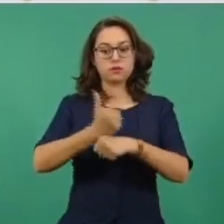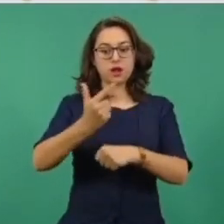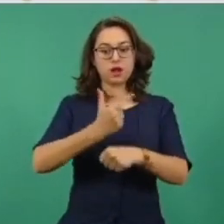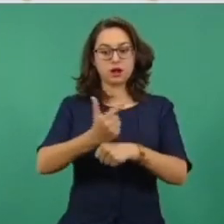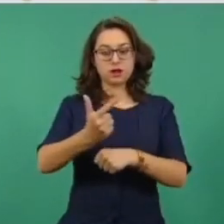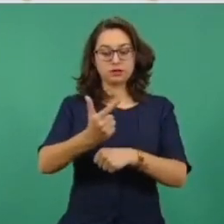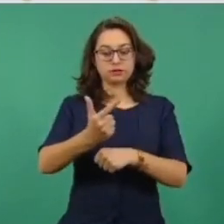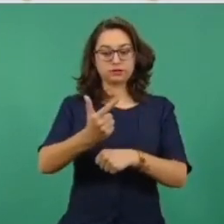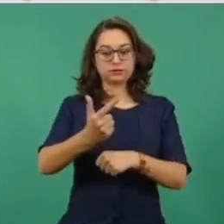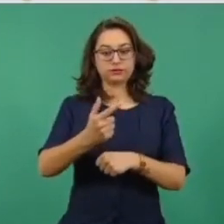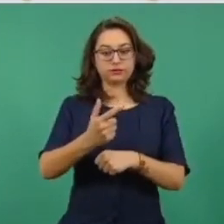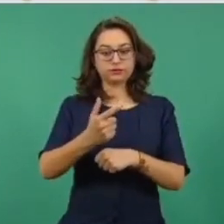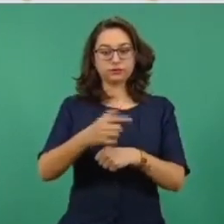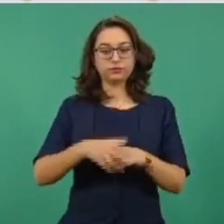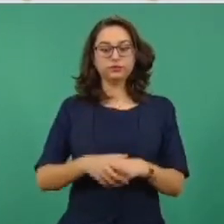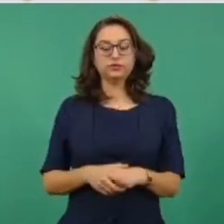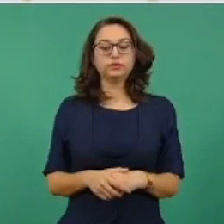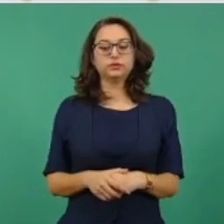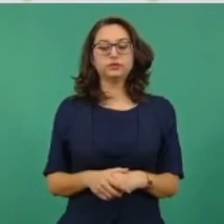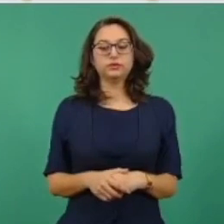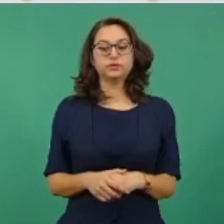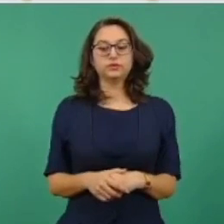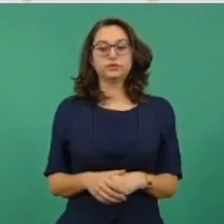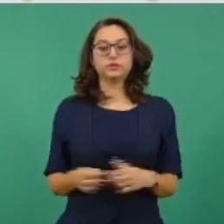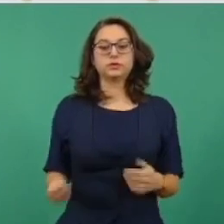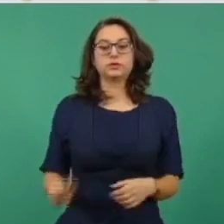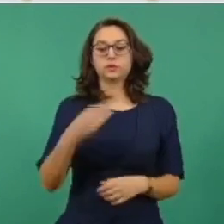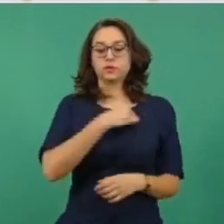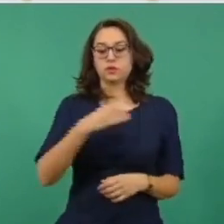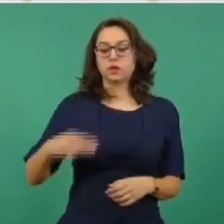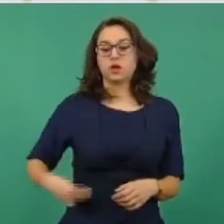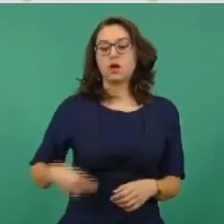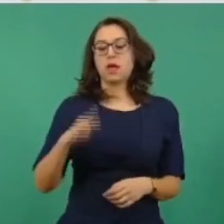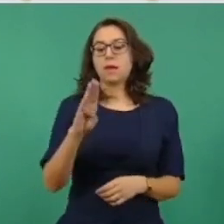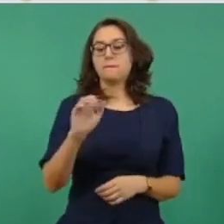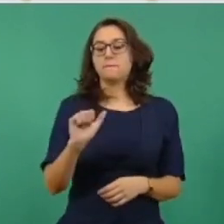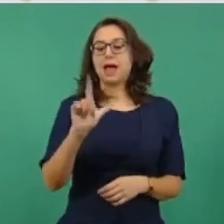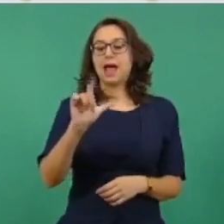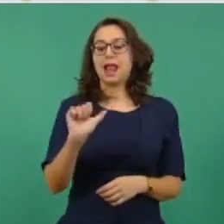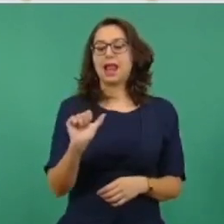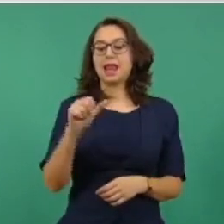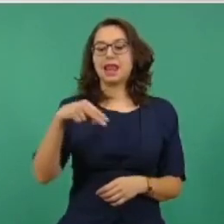Vamos a el municipio de Balancán,